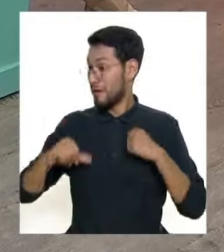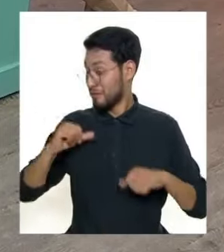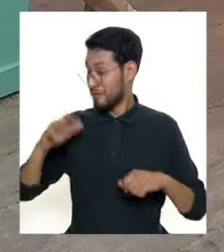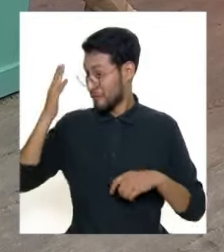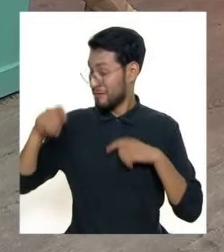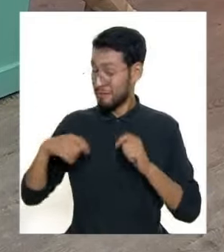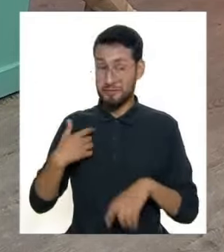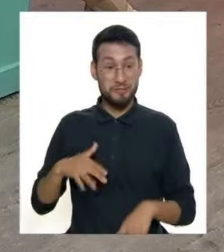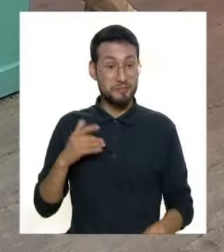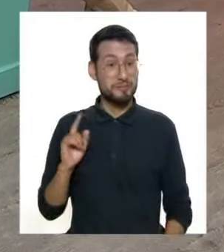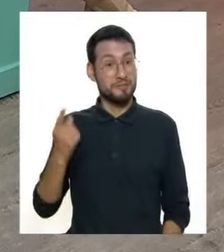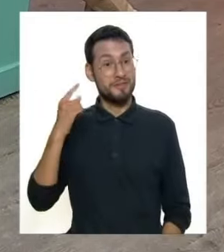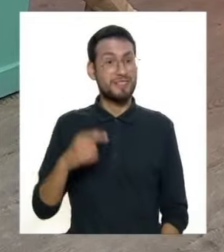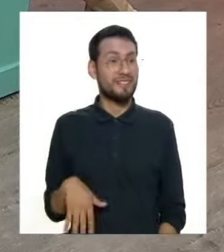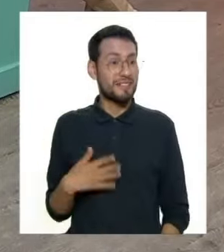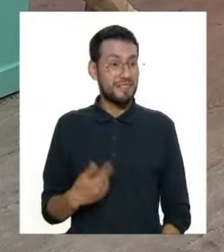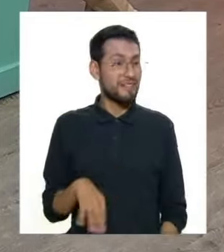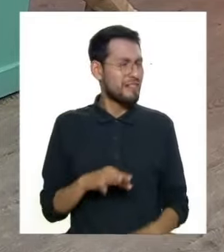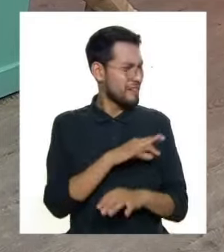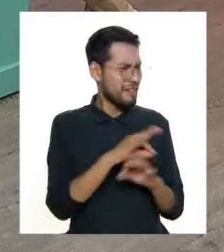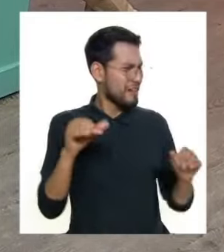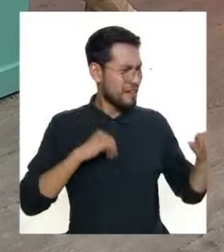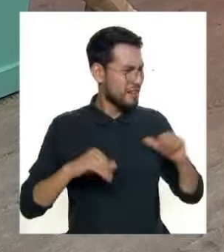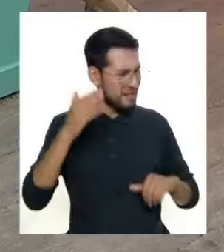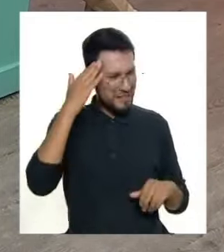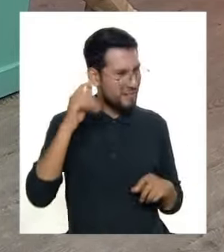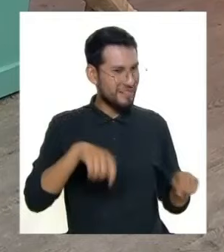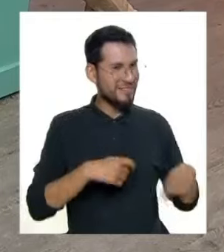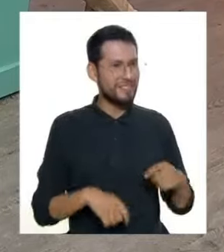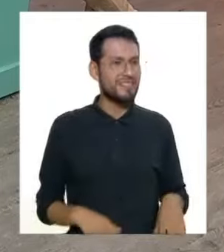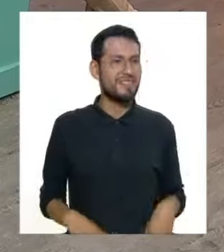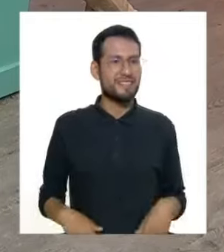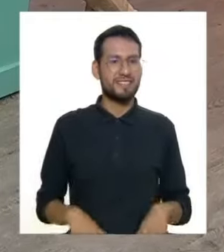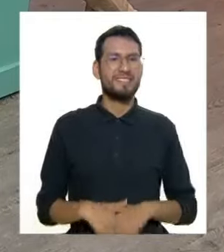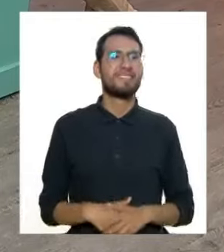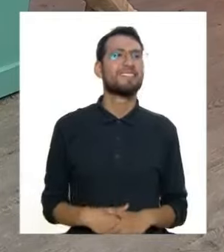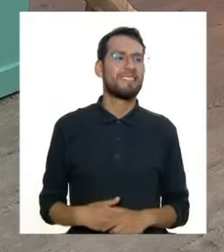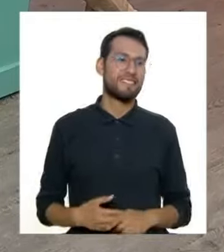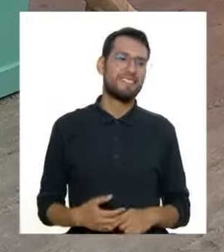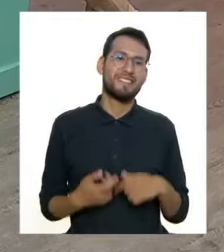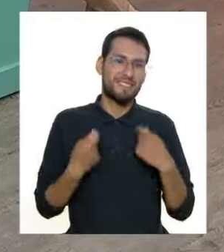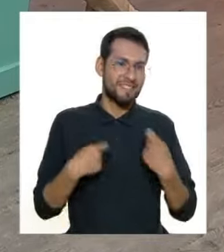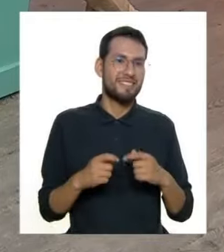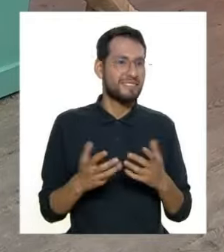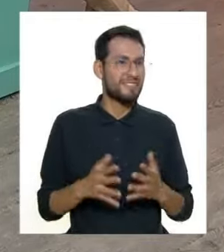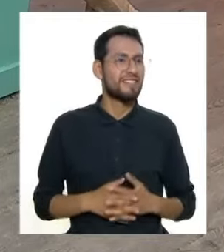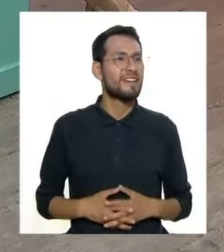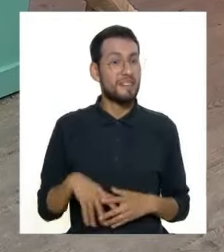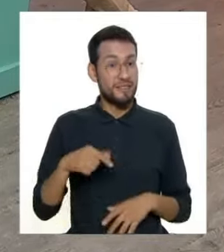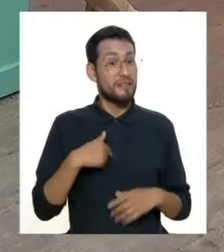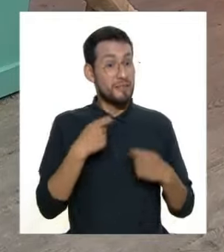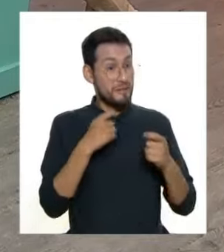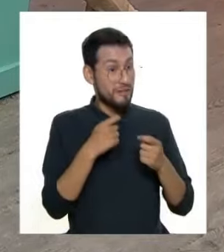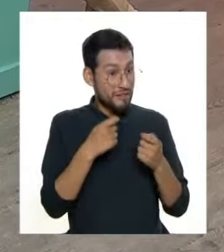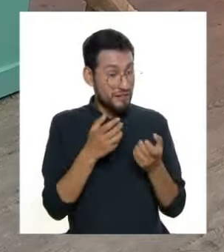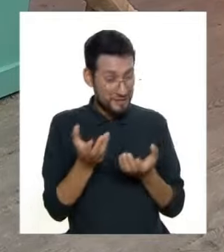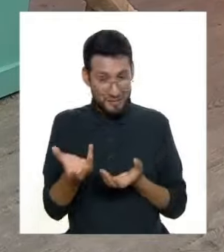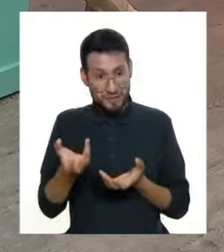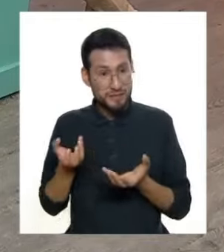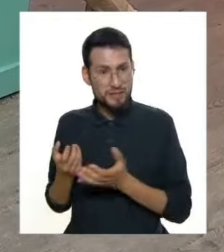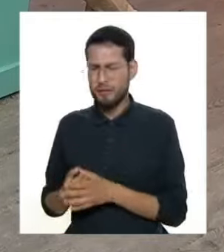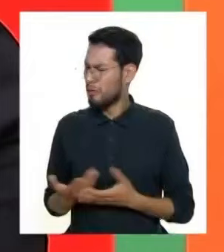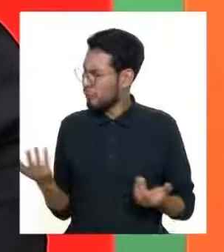sabe cocinar. Por supuesto, casi ninguno de los actores cocina. Para un programa de... ¿Qué te pasa, Nicolás? ¿Eso lo retiro? Sí, por favor. ¿Cómo